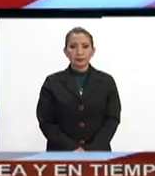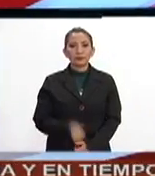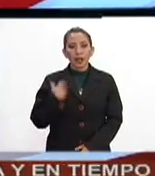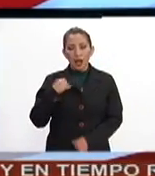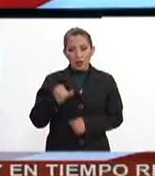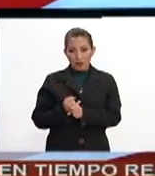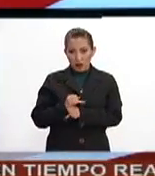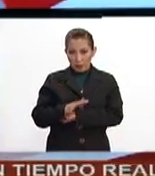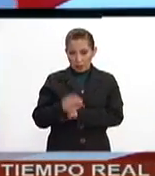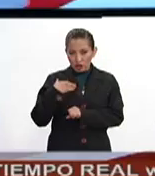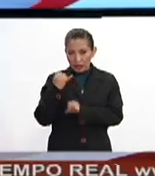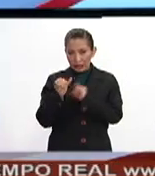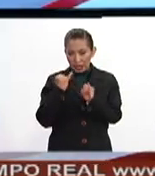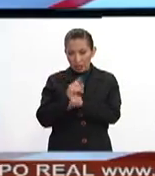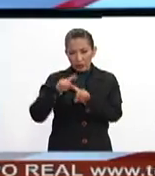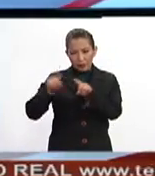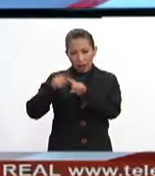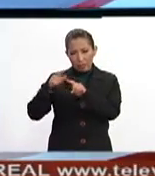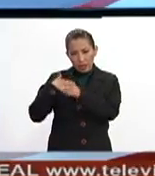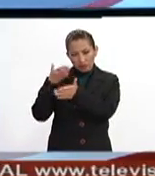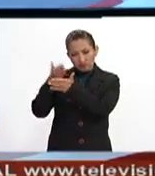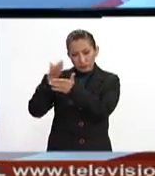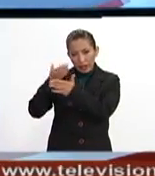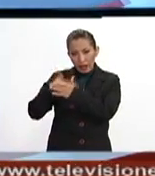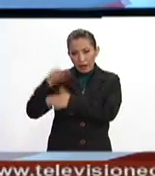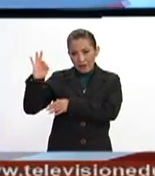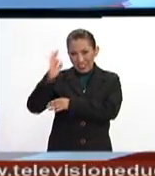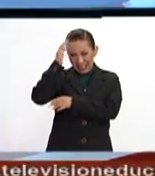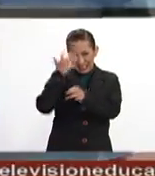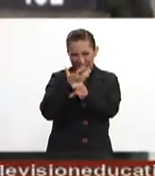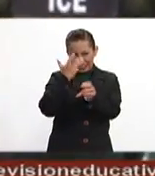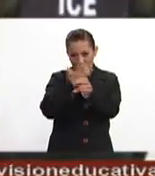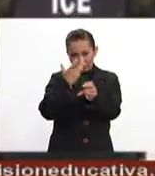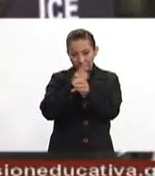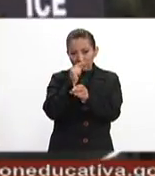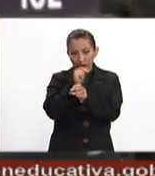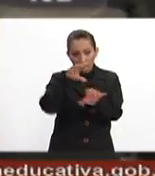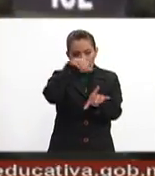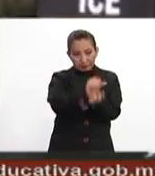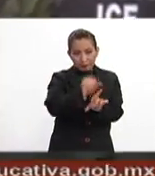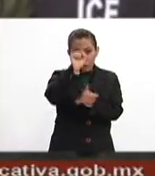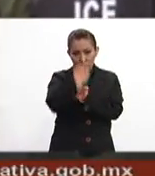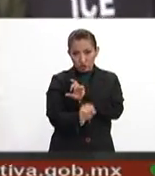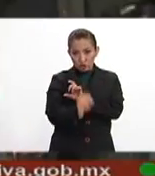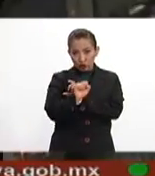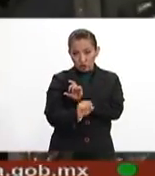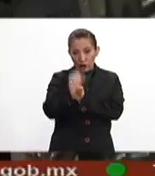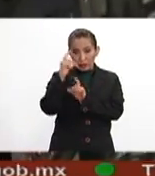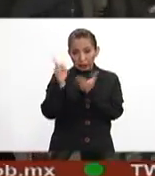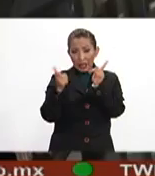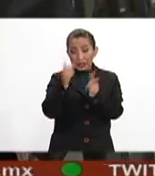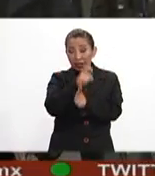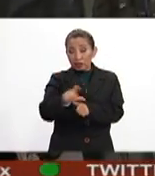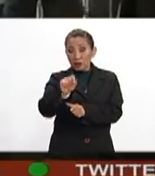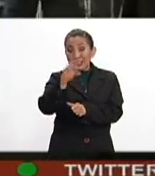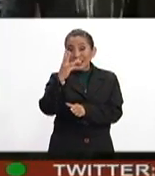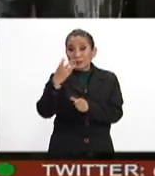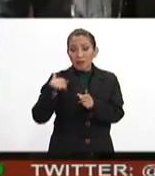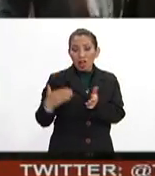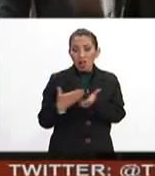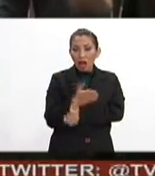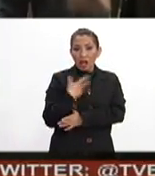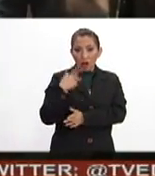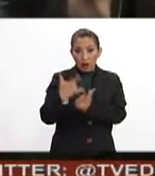Retomamos la información internacional. En diversos operativos, agentes federales de Estados Unidos detuvieron en el sur de Texas a 153 inmigrantes